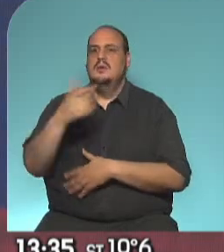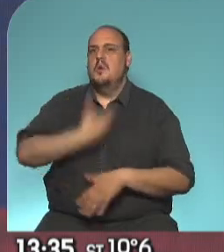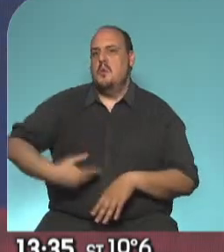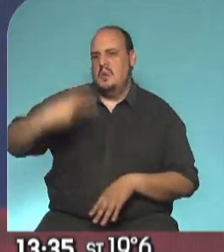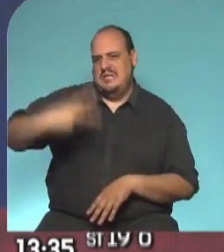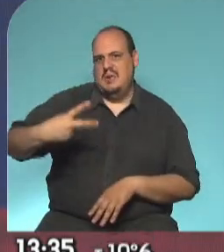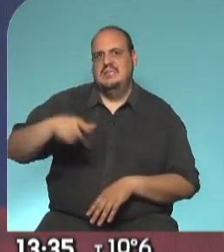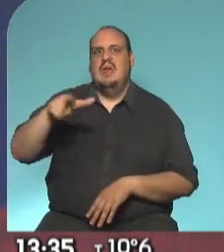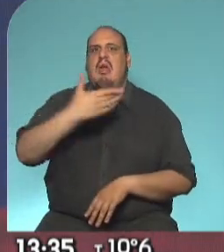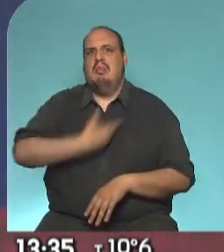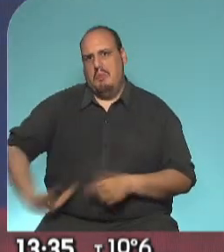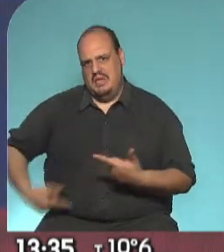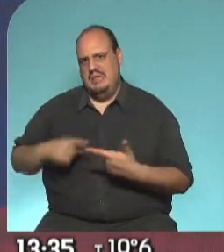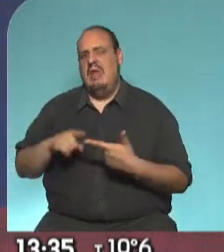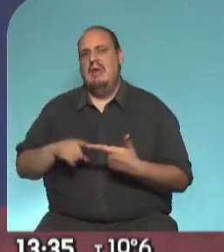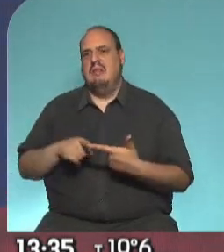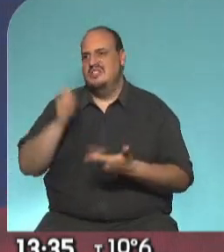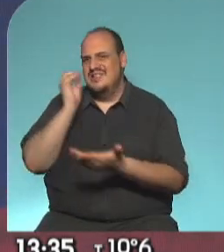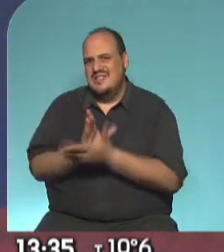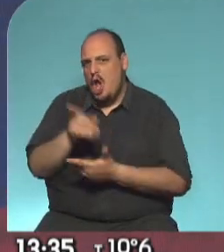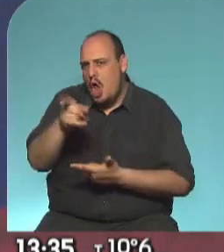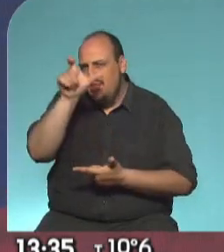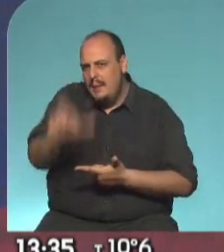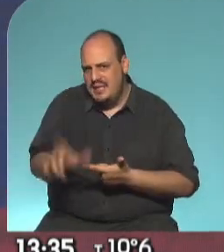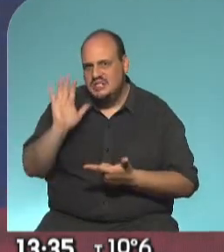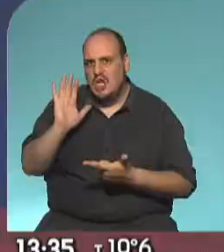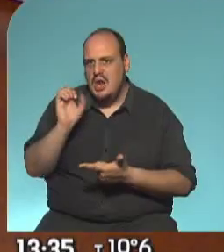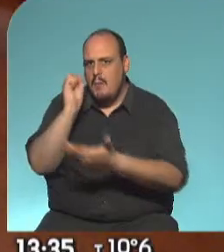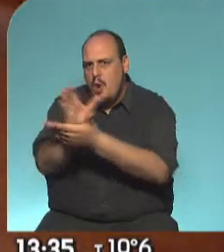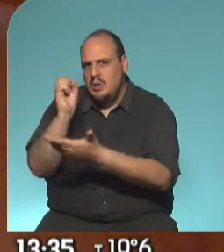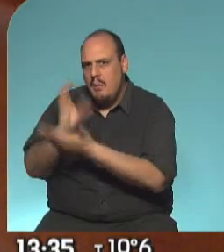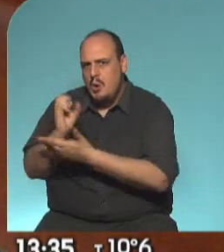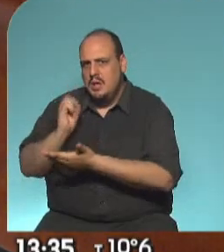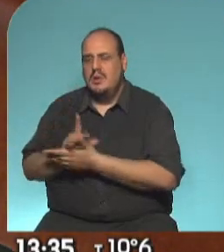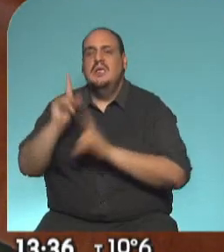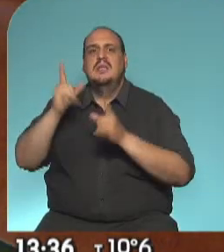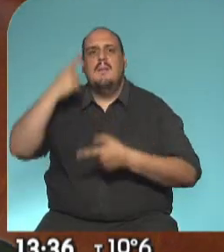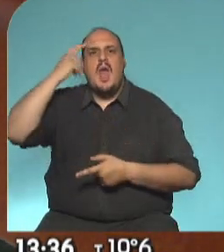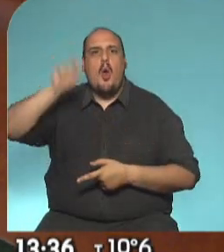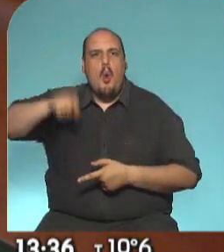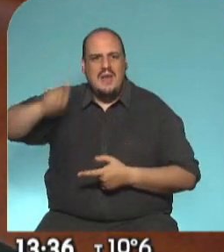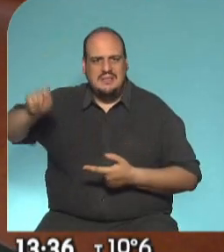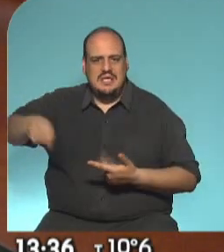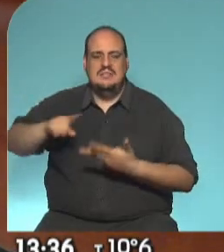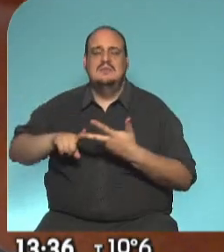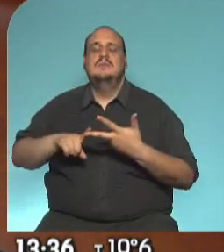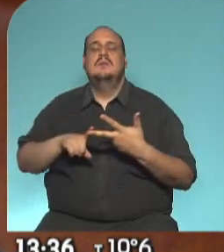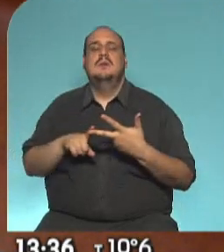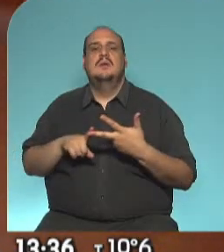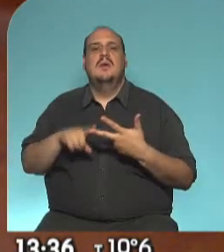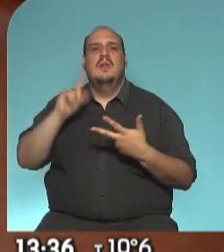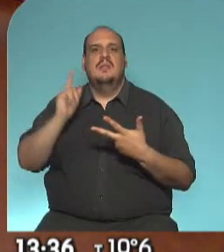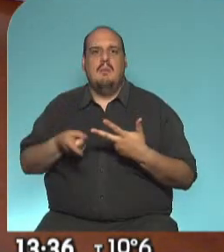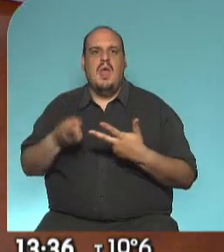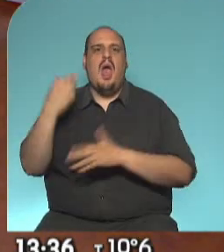al presidente incluso en algún momento, a los miembros del Supremo Tribunal de Justicia, a los miembros de la